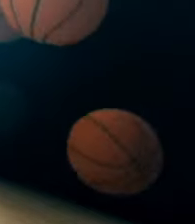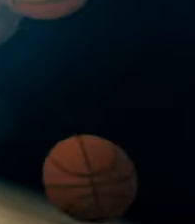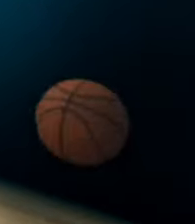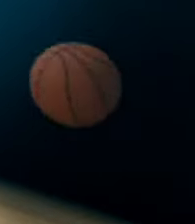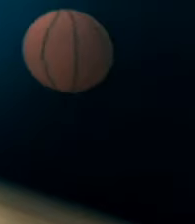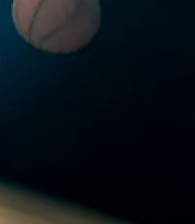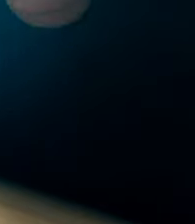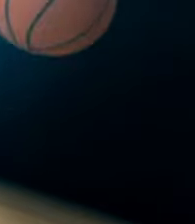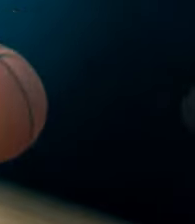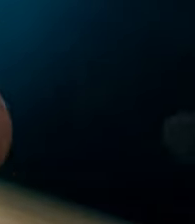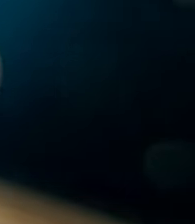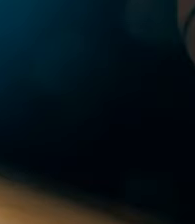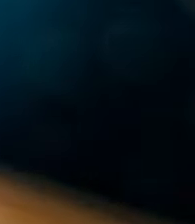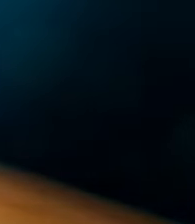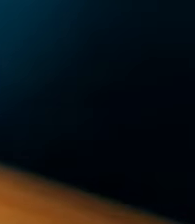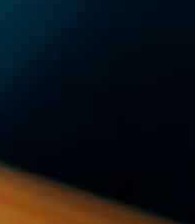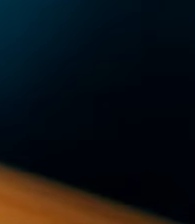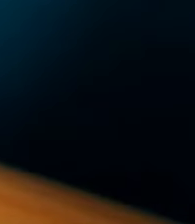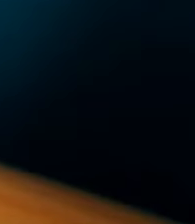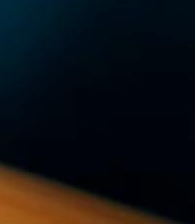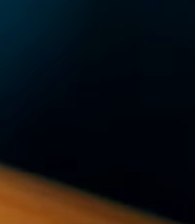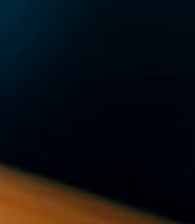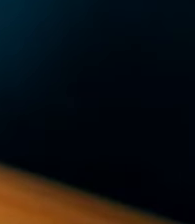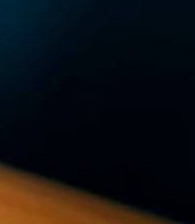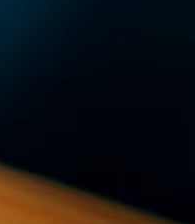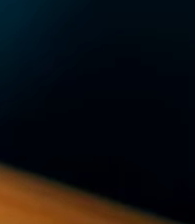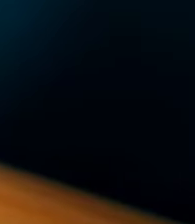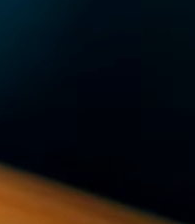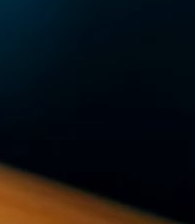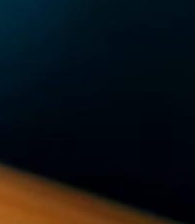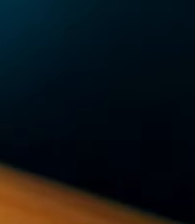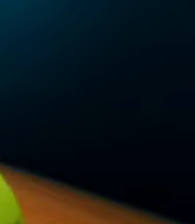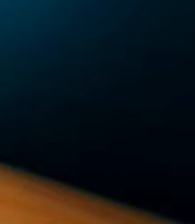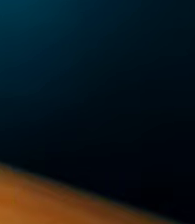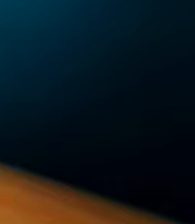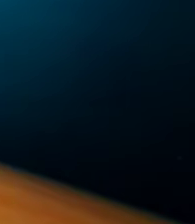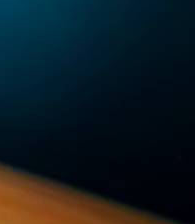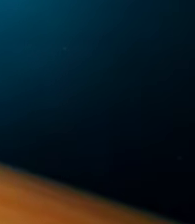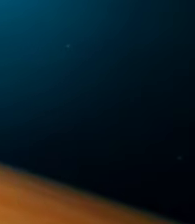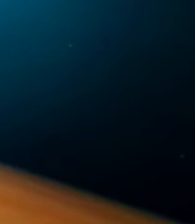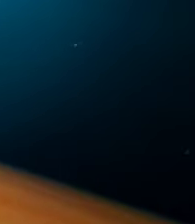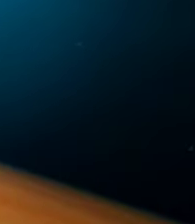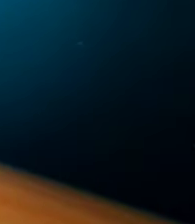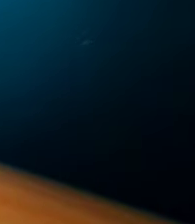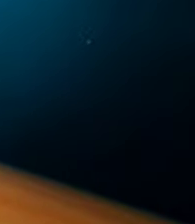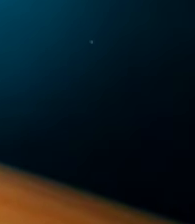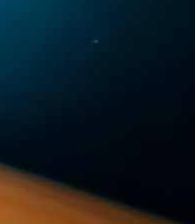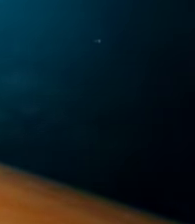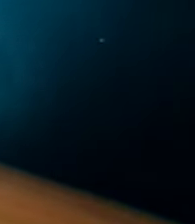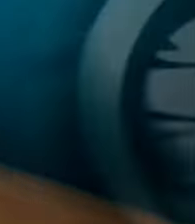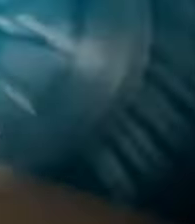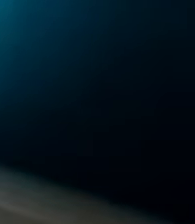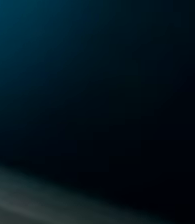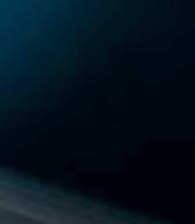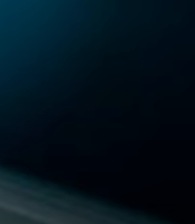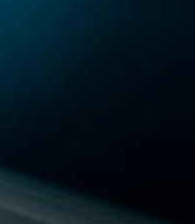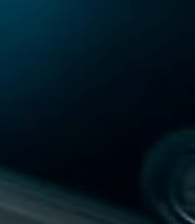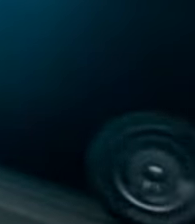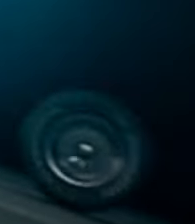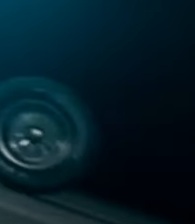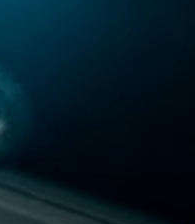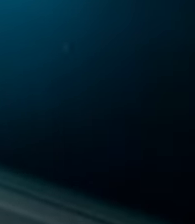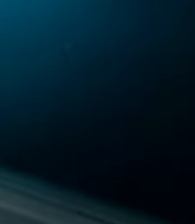deportiva. Así entonces, la fiesta llena de Ayacucho está no solamente por Semana Santa, sino también pensando en un torneo, un